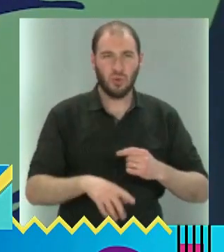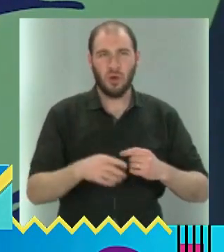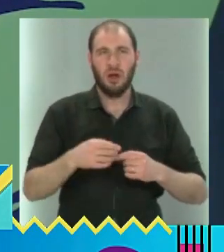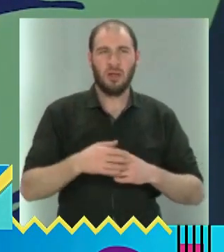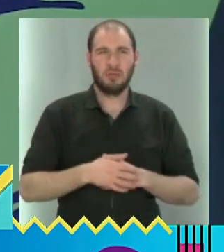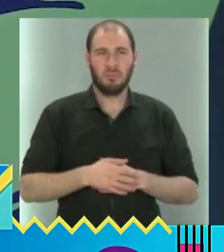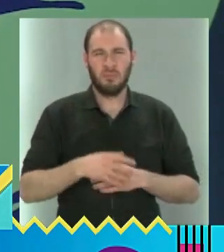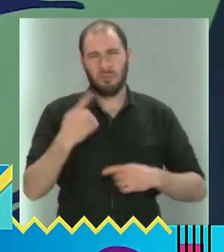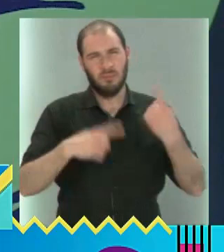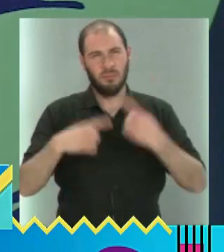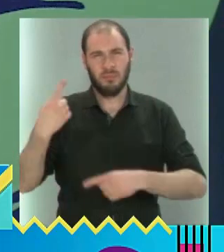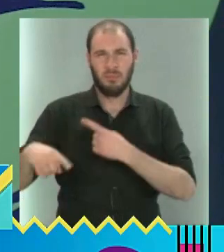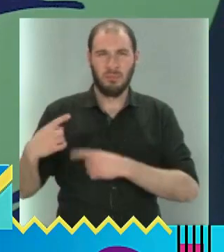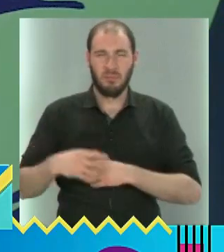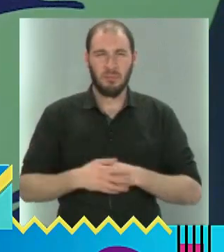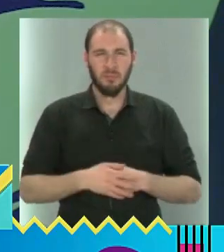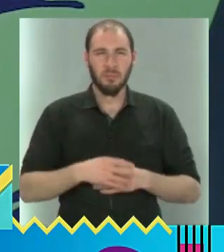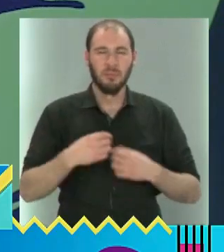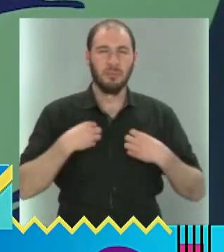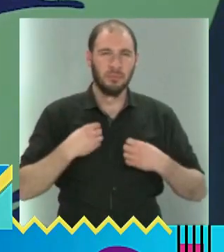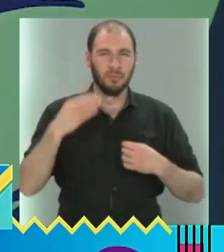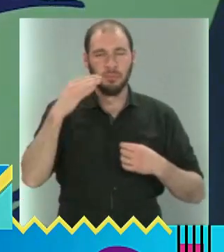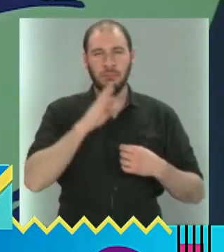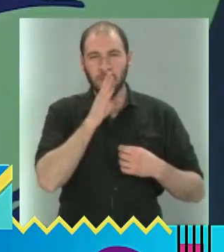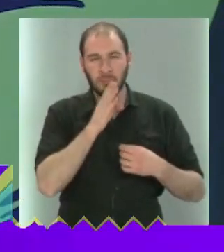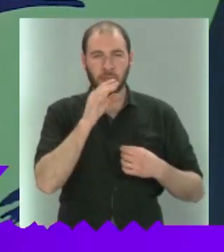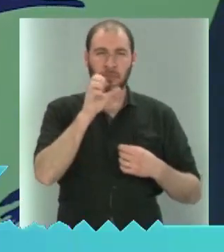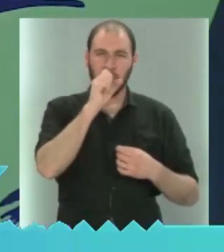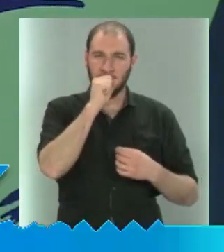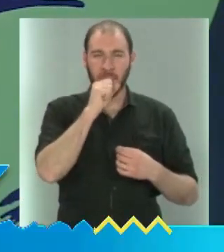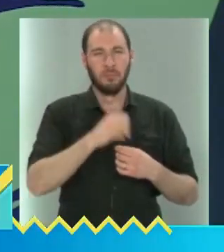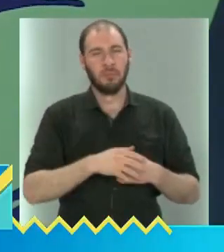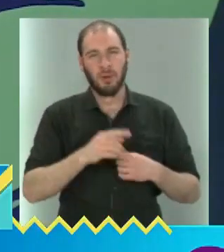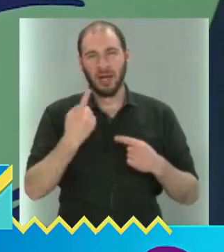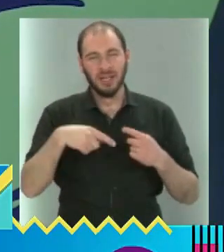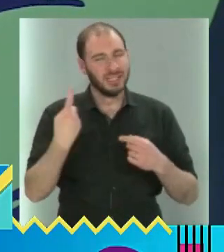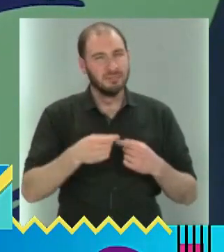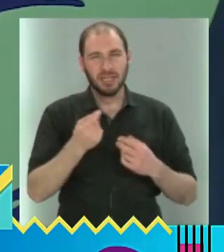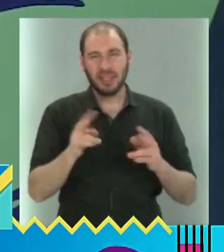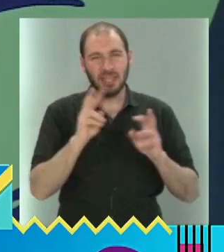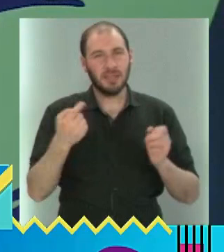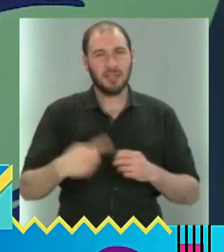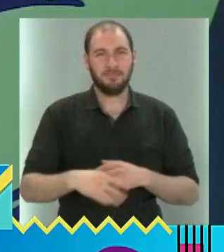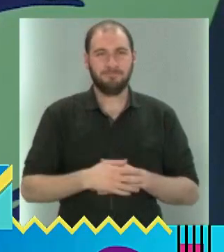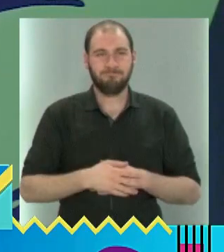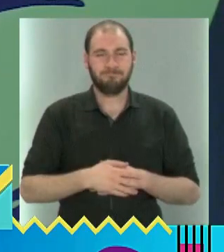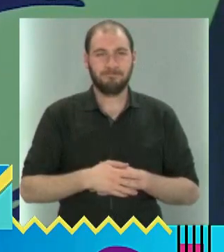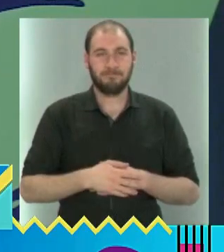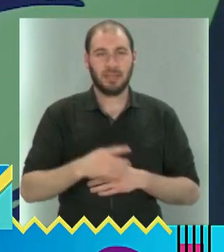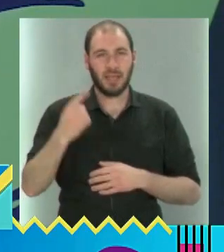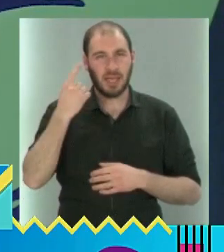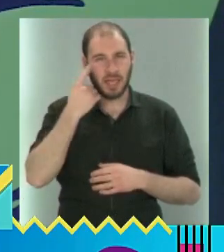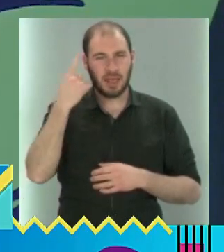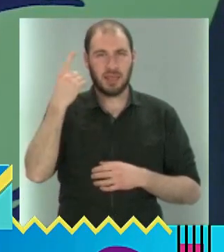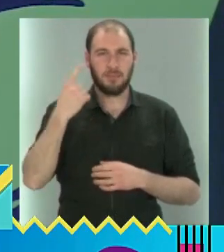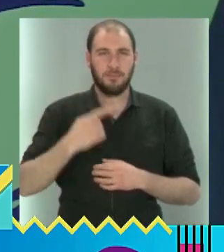todos muy diferentes. Van a haber uniformes grises, naranjas. Siempre tiene que ver con la